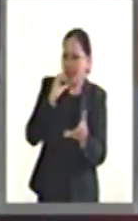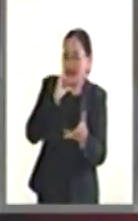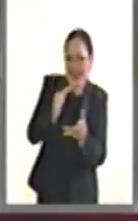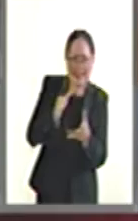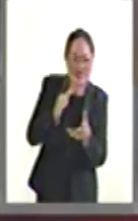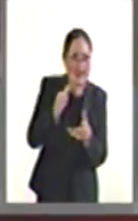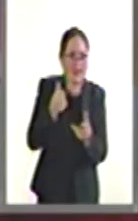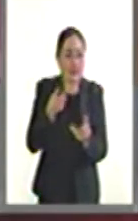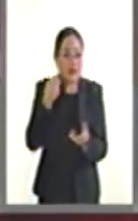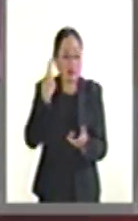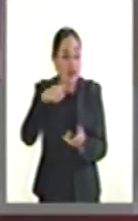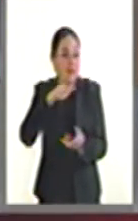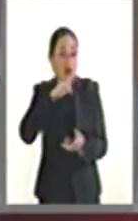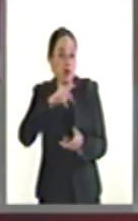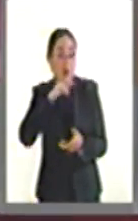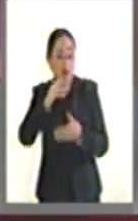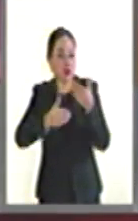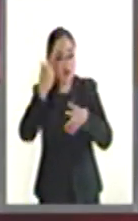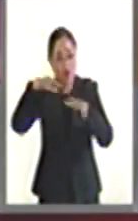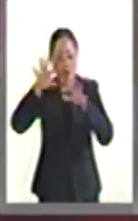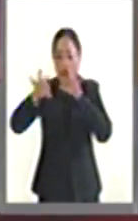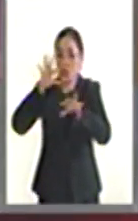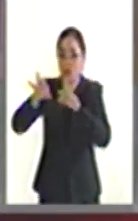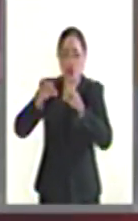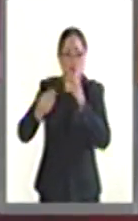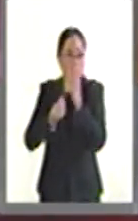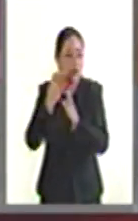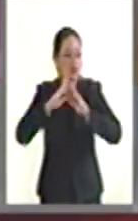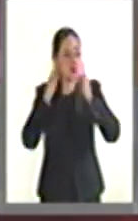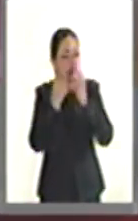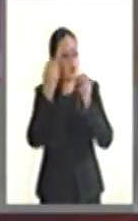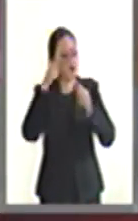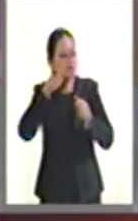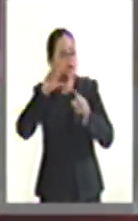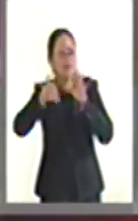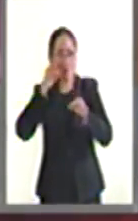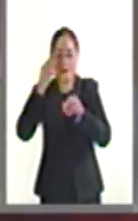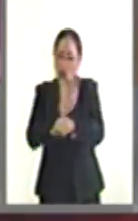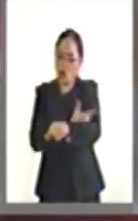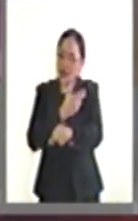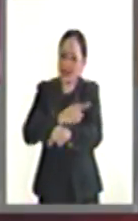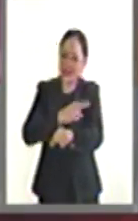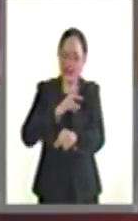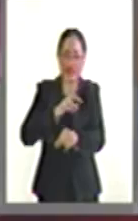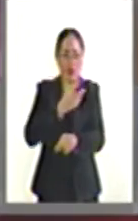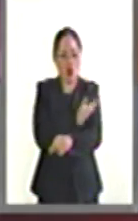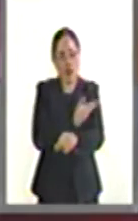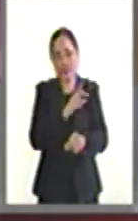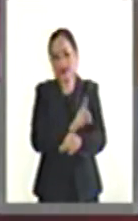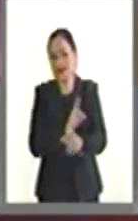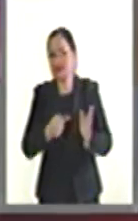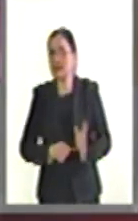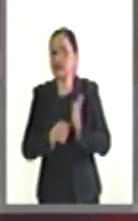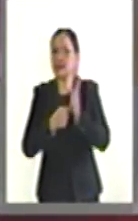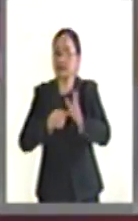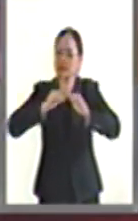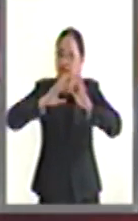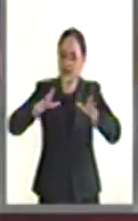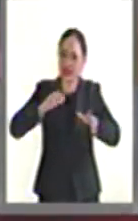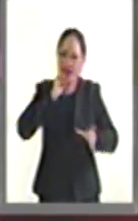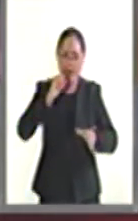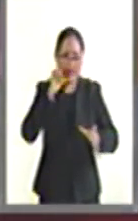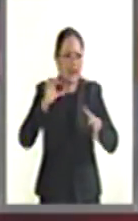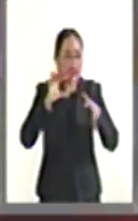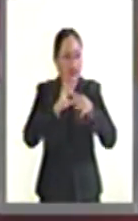los procesos de selección con mecanismos transparentes y verdaderamente imparciales,